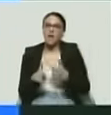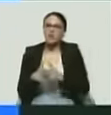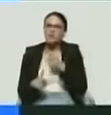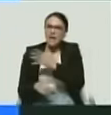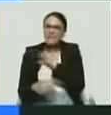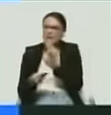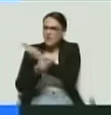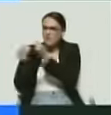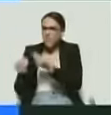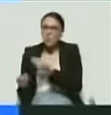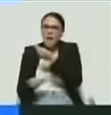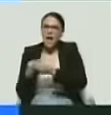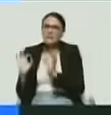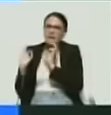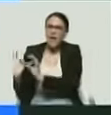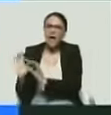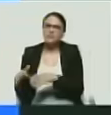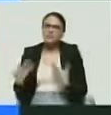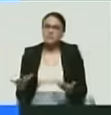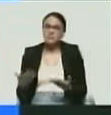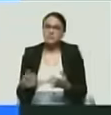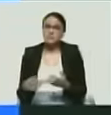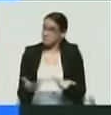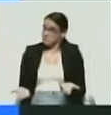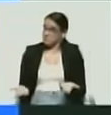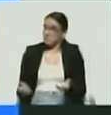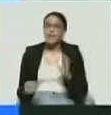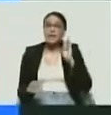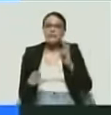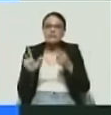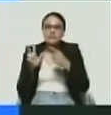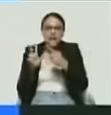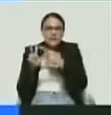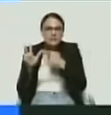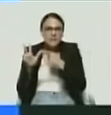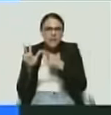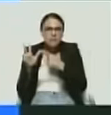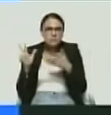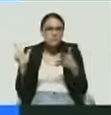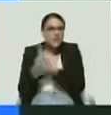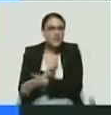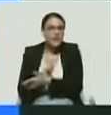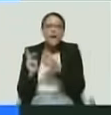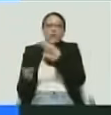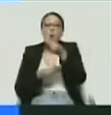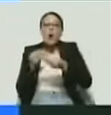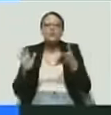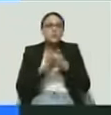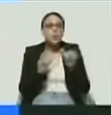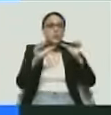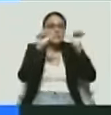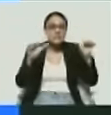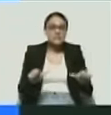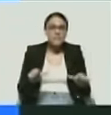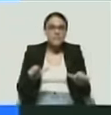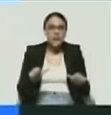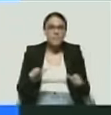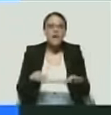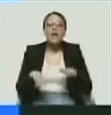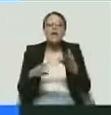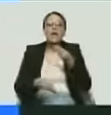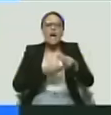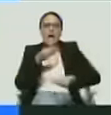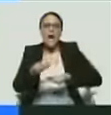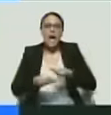tipo de proyecto. Y en tercer lugar, desarrollar una maquinaria que te permita